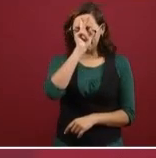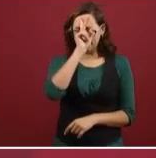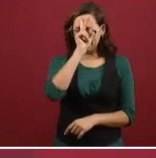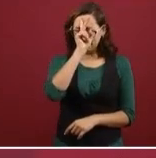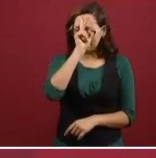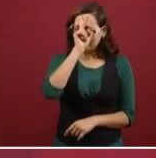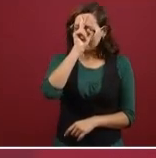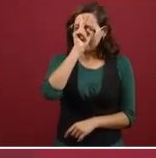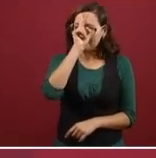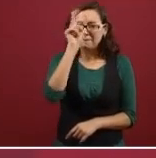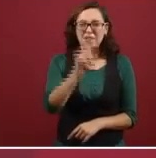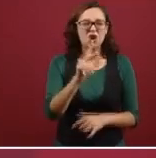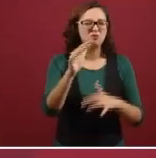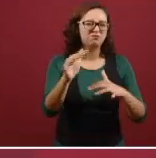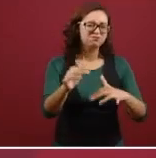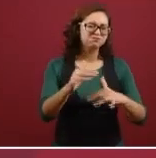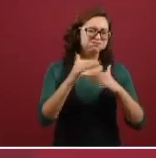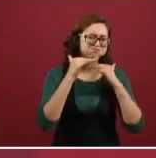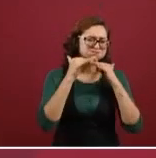corruptas del mundo,